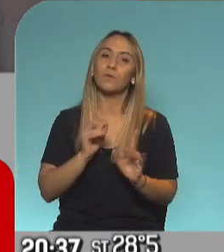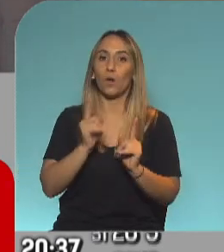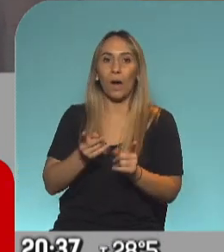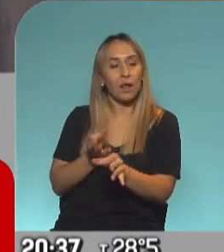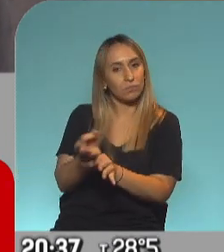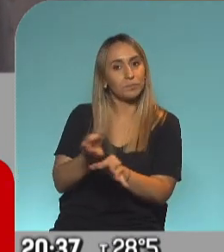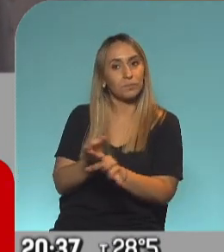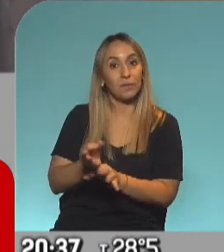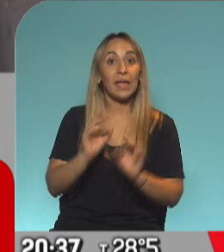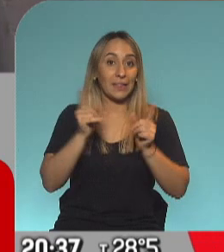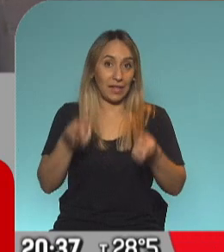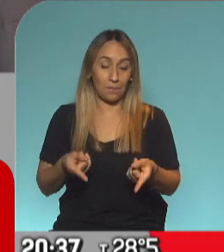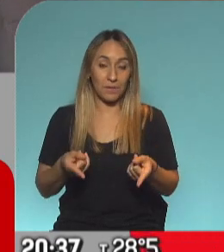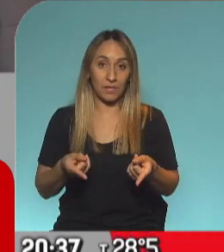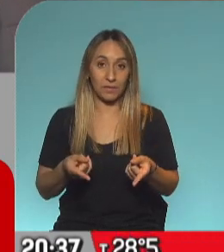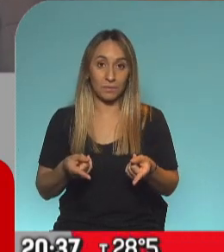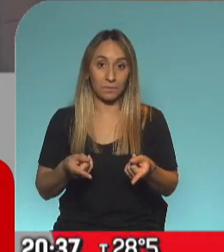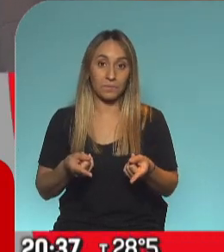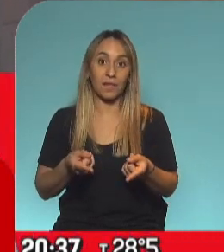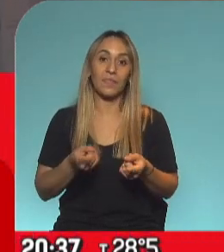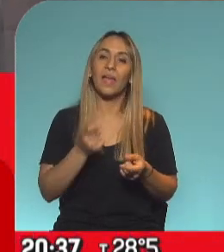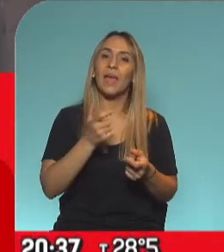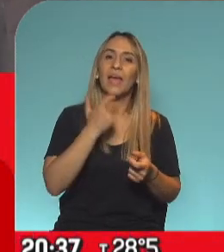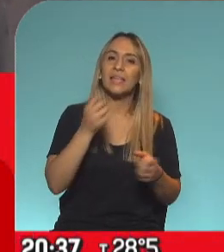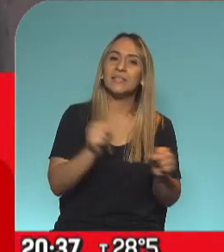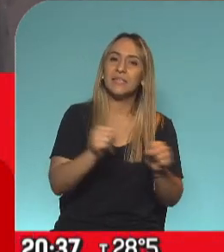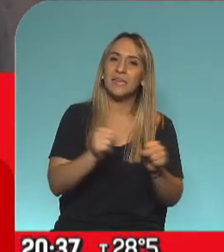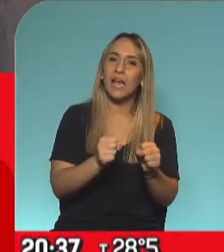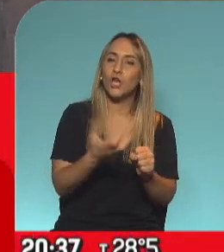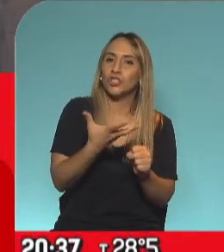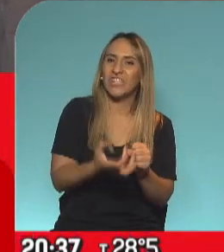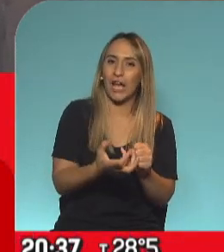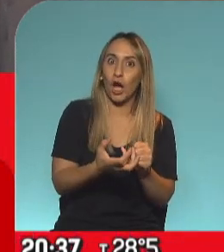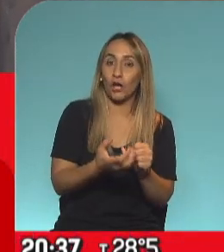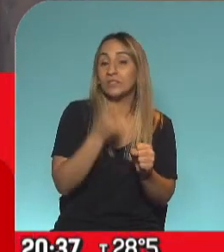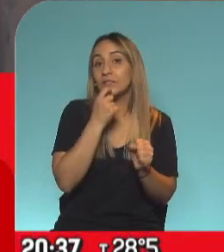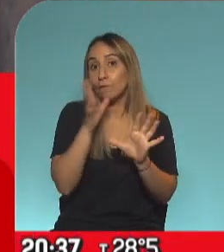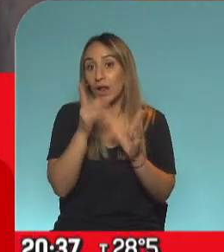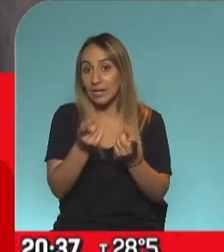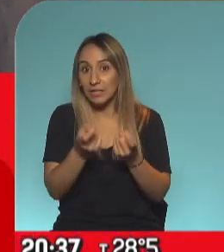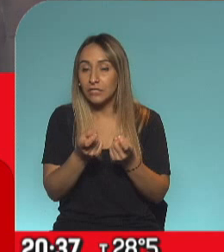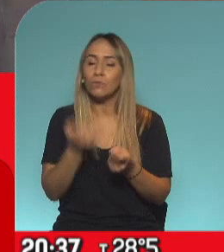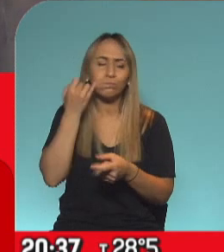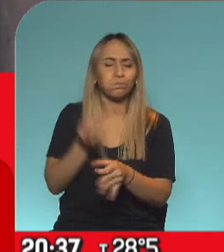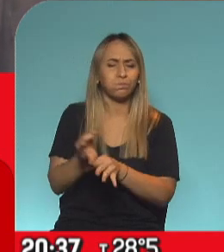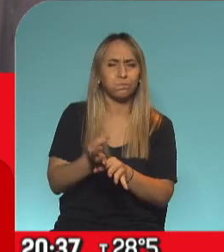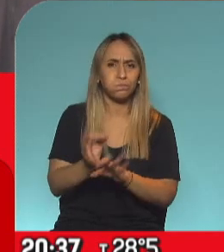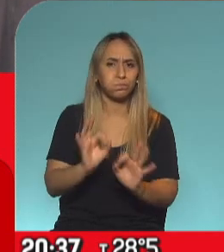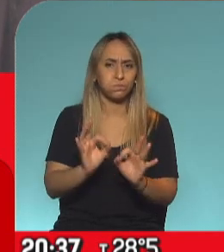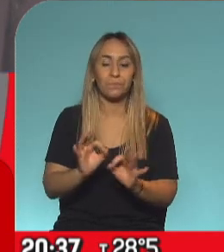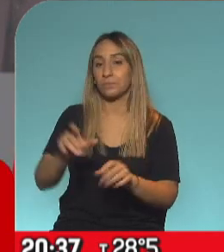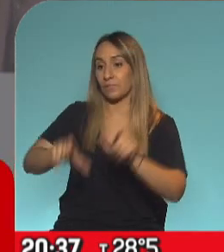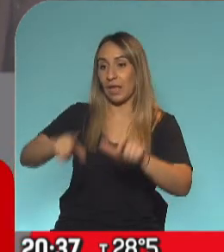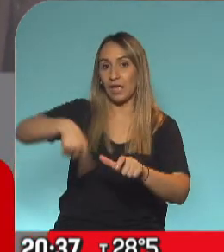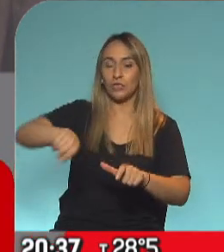y el manejo del hielo seco si es que fuera necesario, y efectivamente el personal